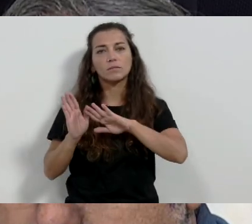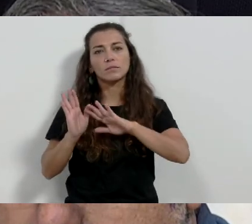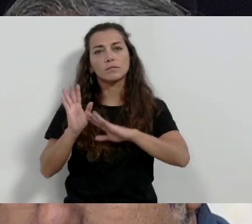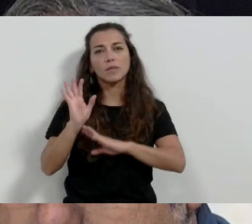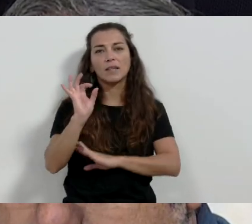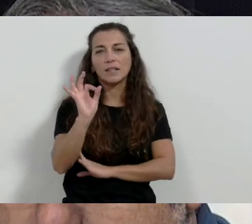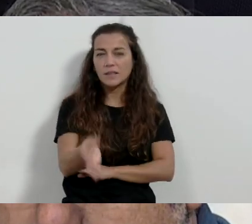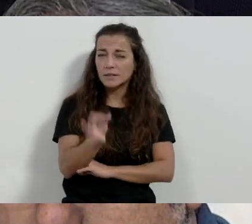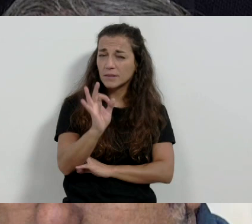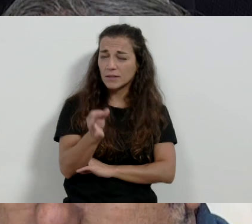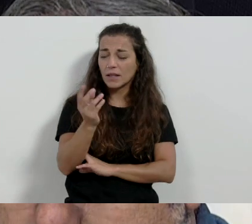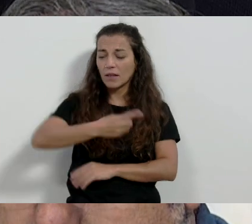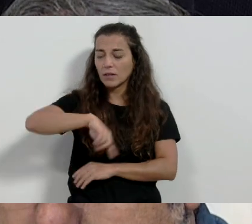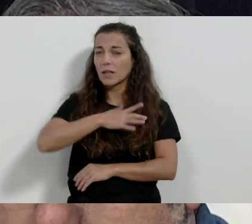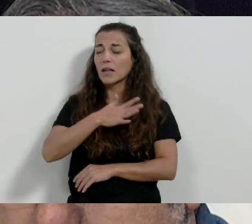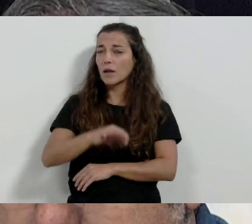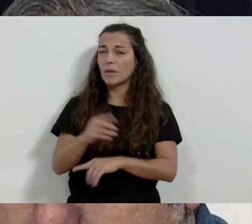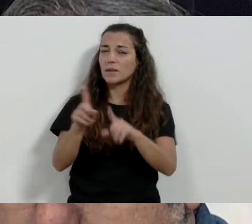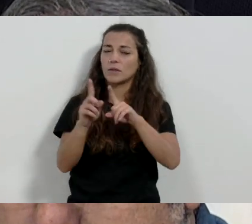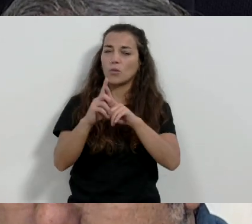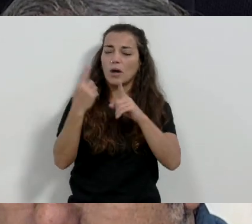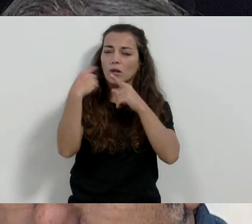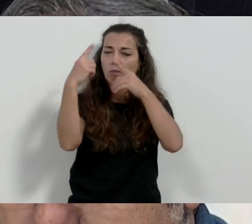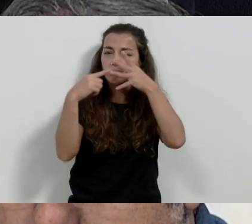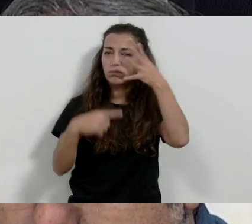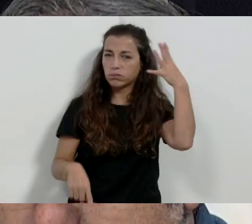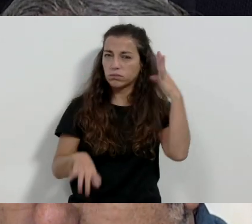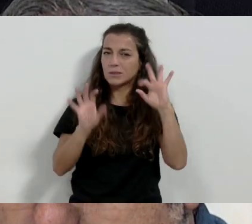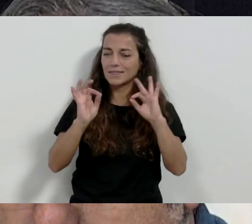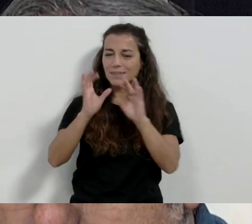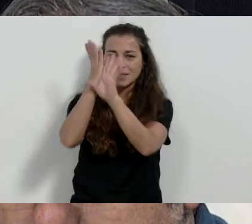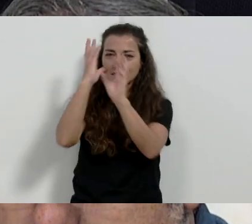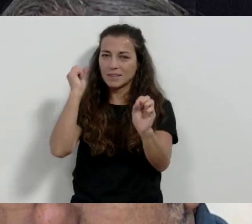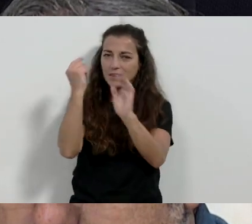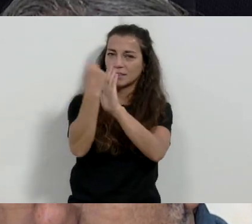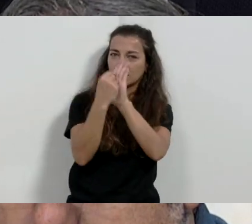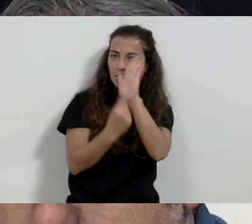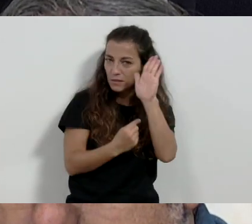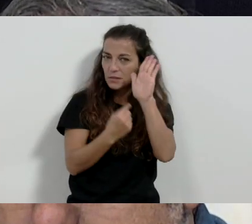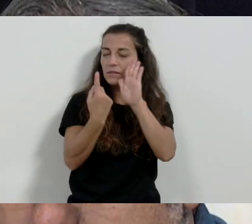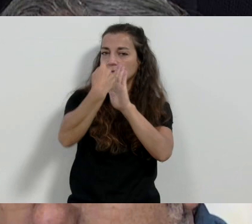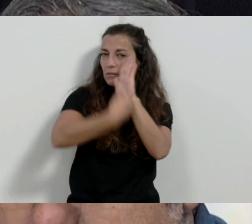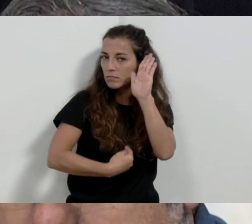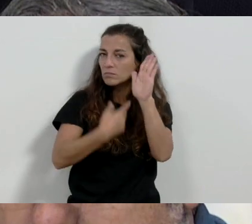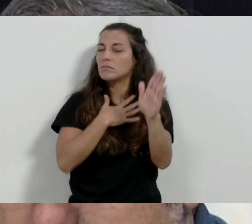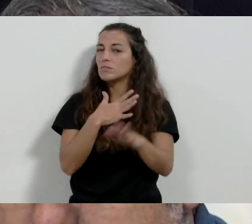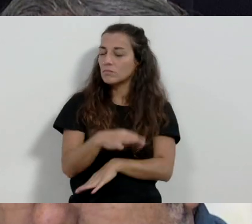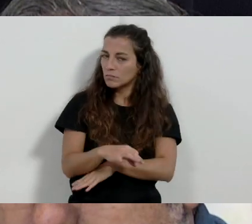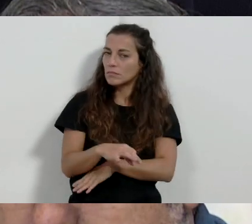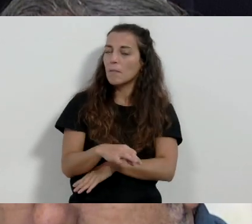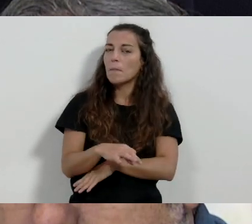ese protocolo lo podemos establecer, diríamos, de aquí en adelante, ¿no?, en donde sepamos dónde